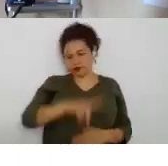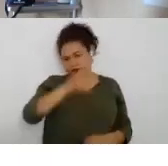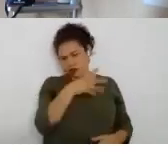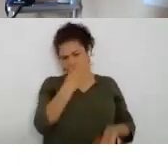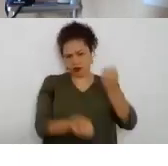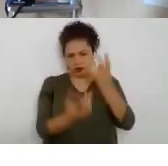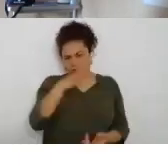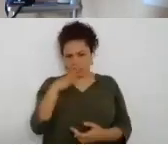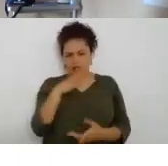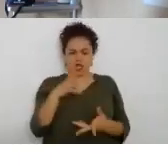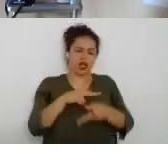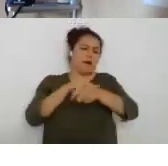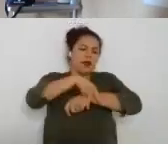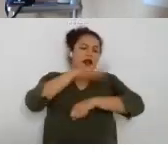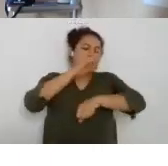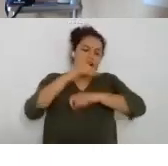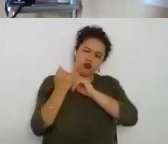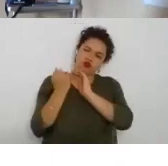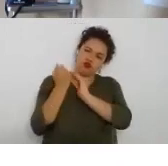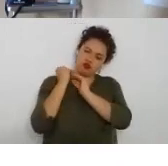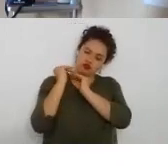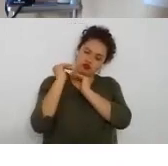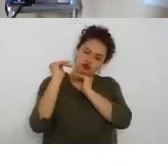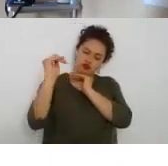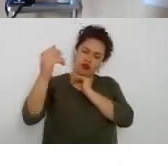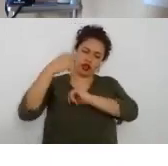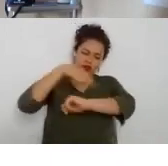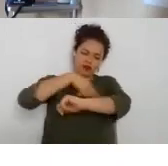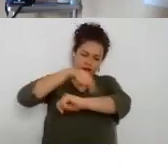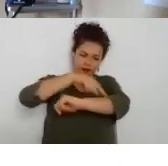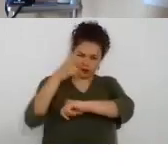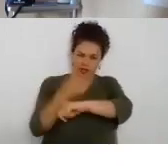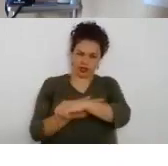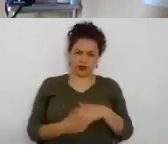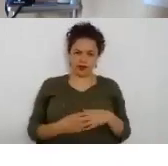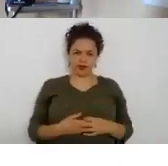lo que es la epidermis, es decir, en la parte más superficial de nuestra piel.